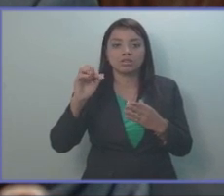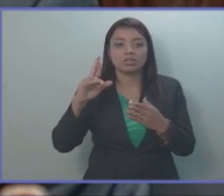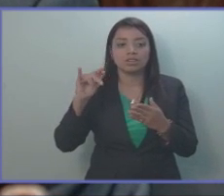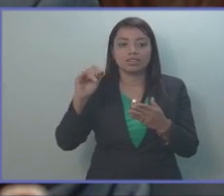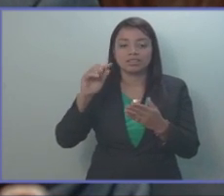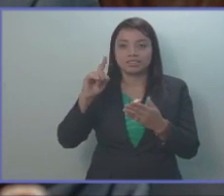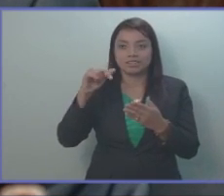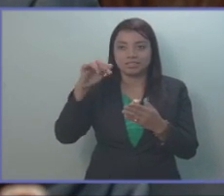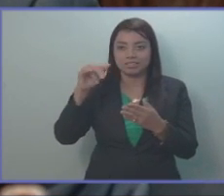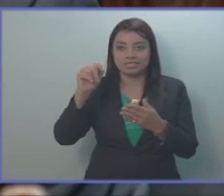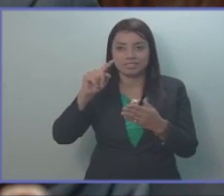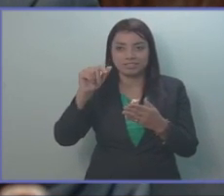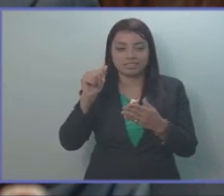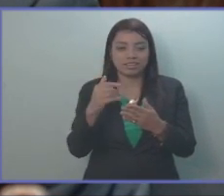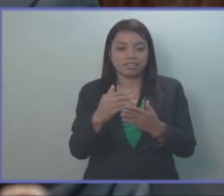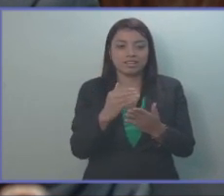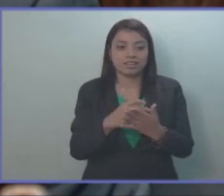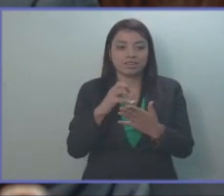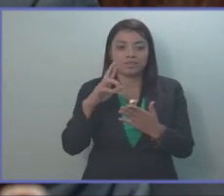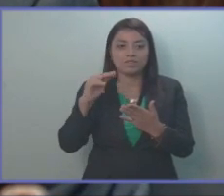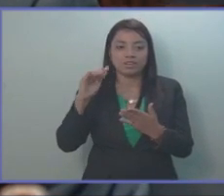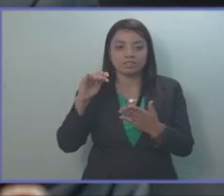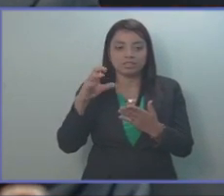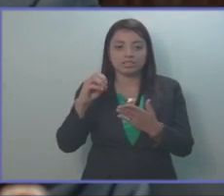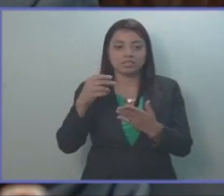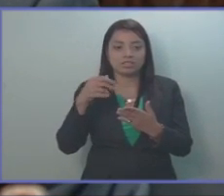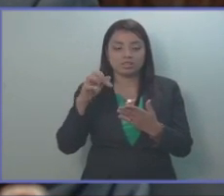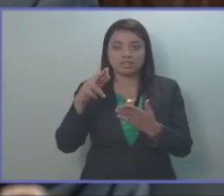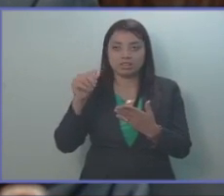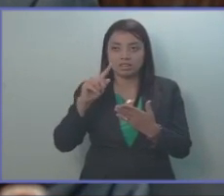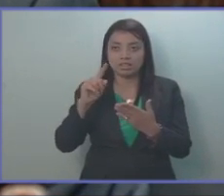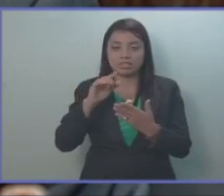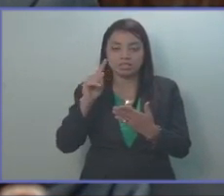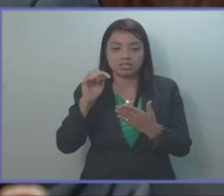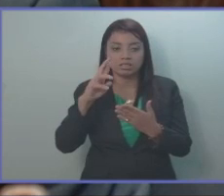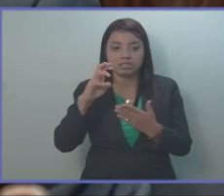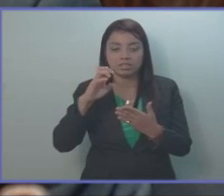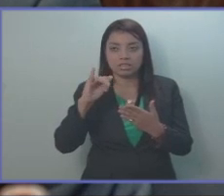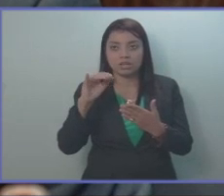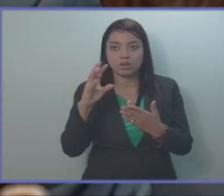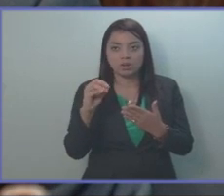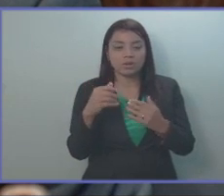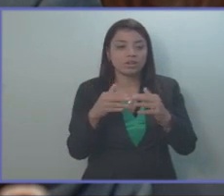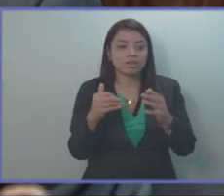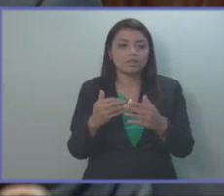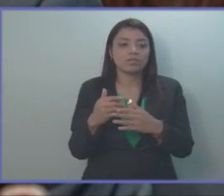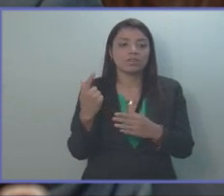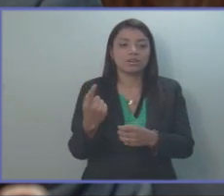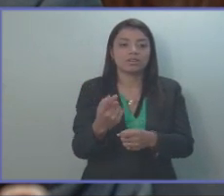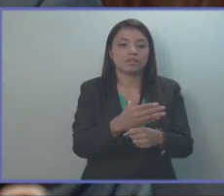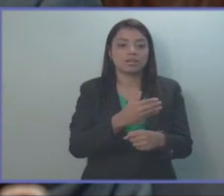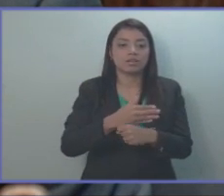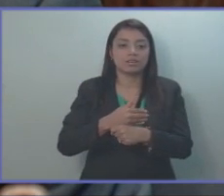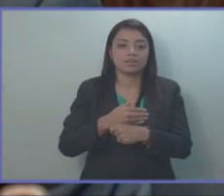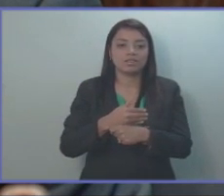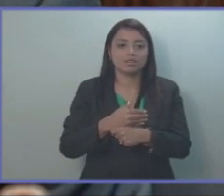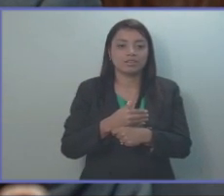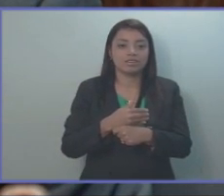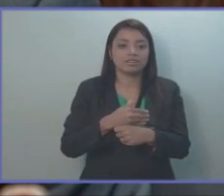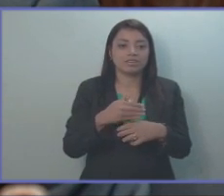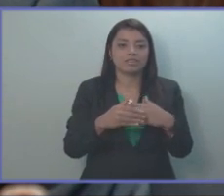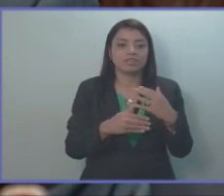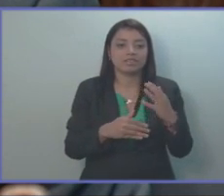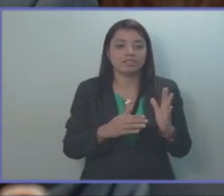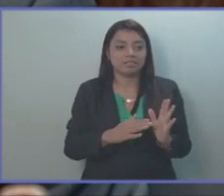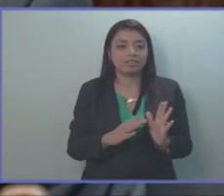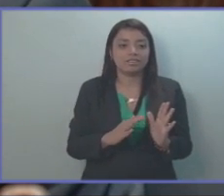Rodríguez Quesada y Francisco Eduardo Hernández Trejo, y asesores de los diferentes grupos parlamentarios